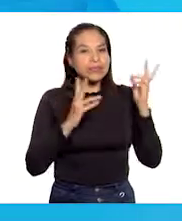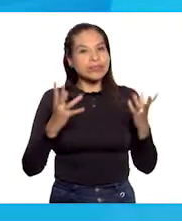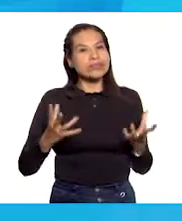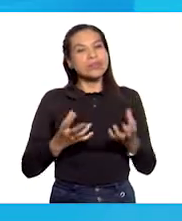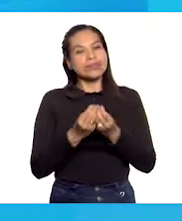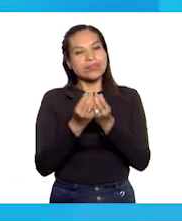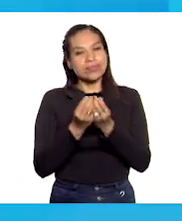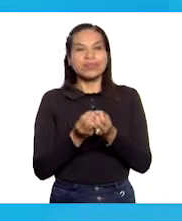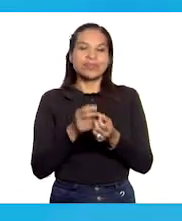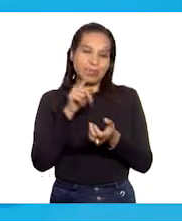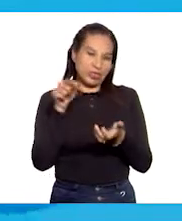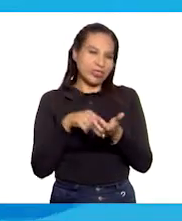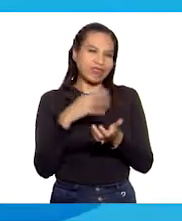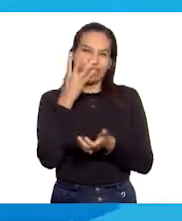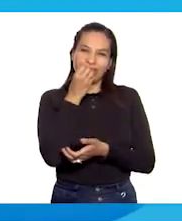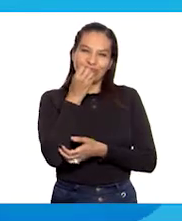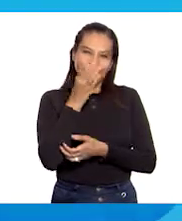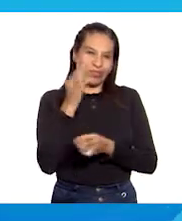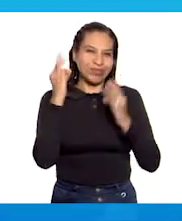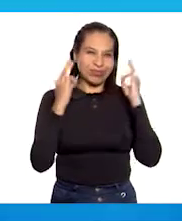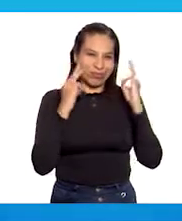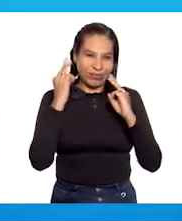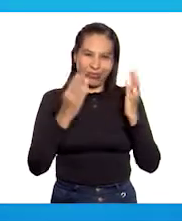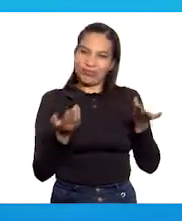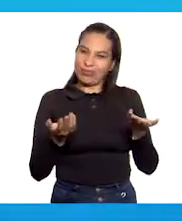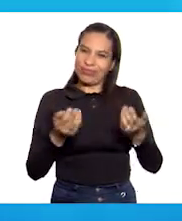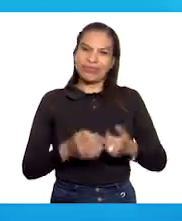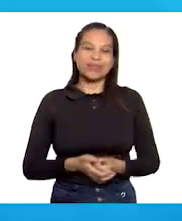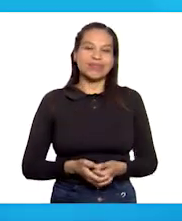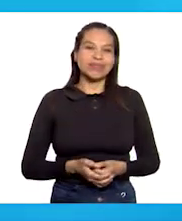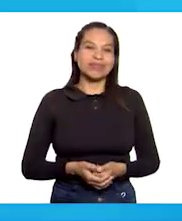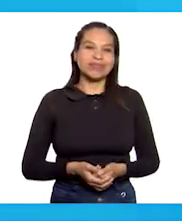juntos y juntas este increíble museo.